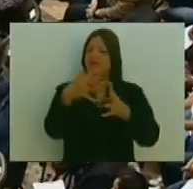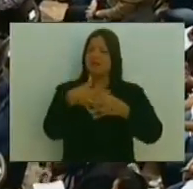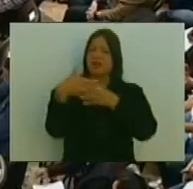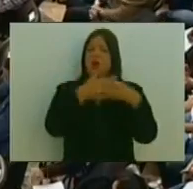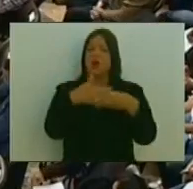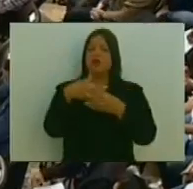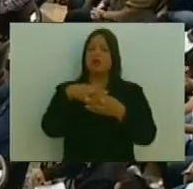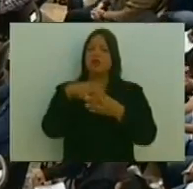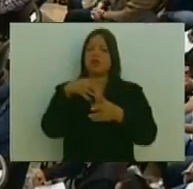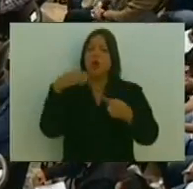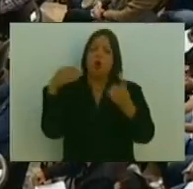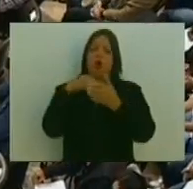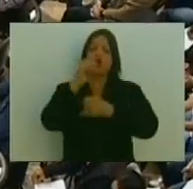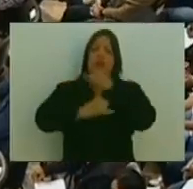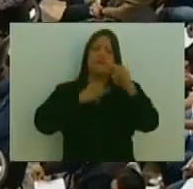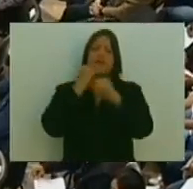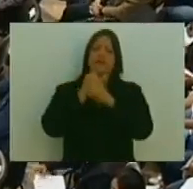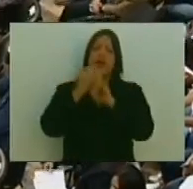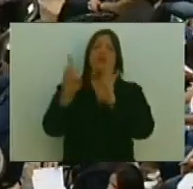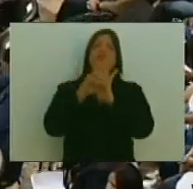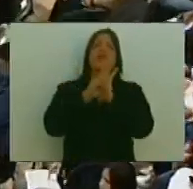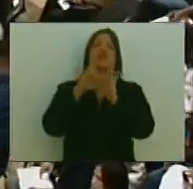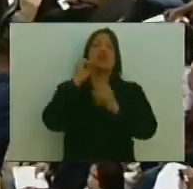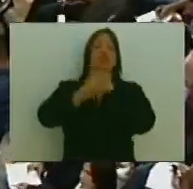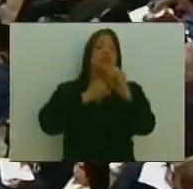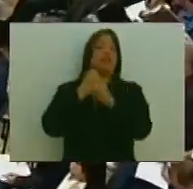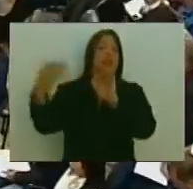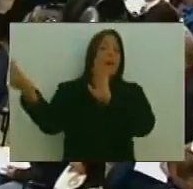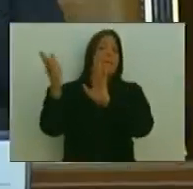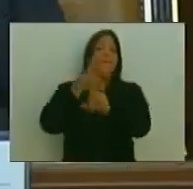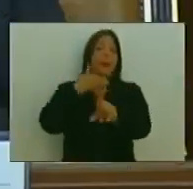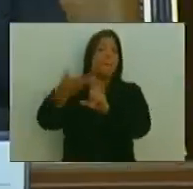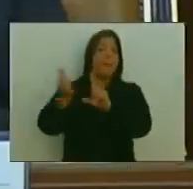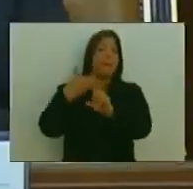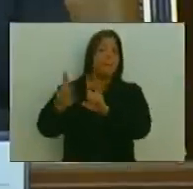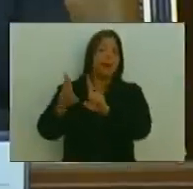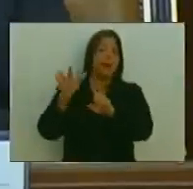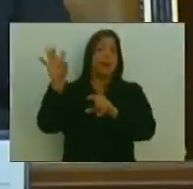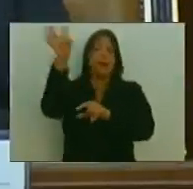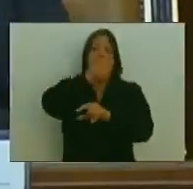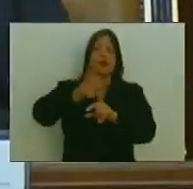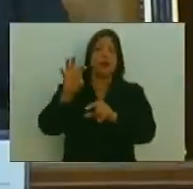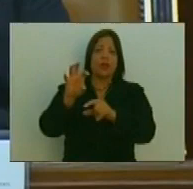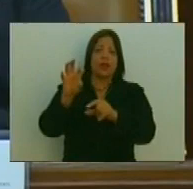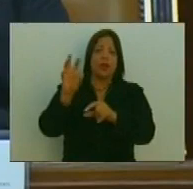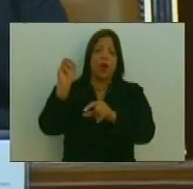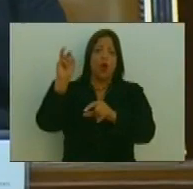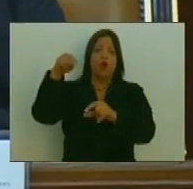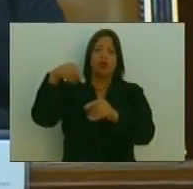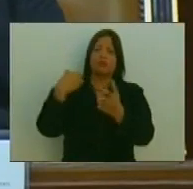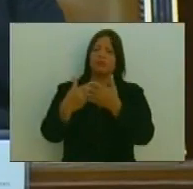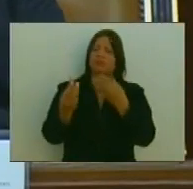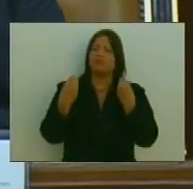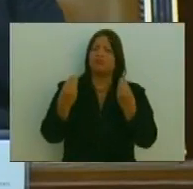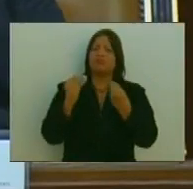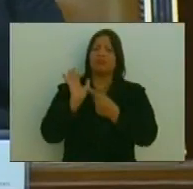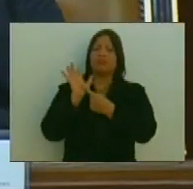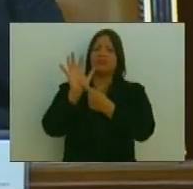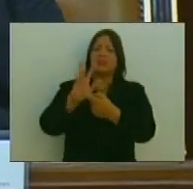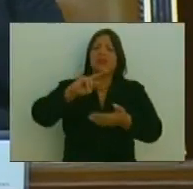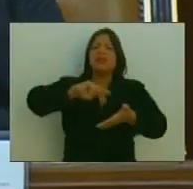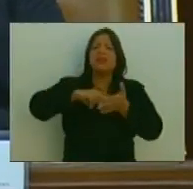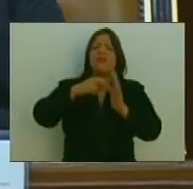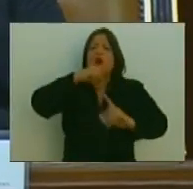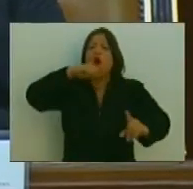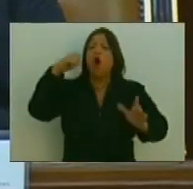internacional y socavan los principios y propósitos de la Carta de las Naciones Unidas, no es más que la expresión del